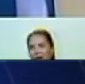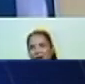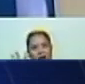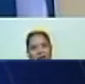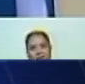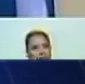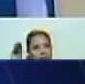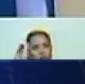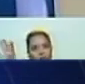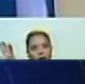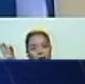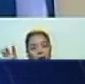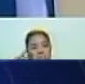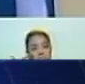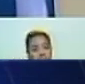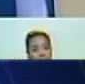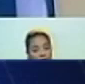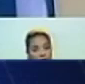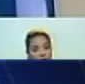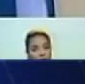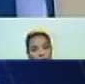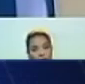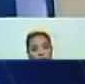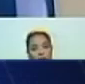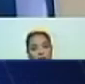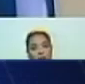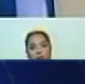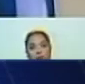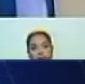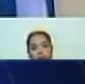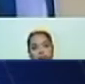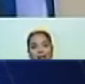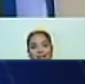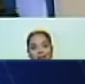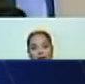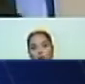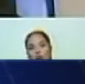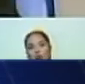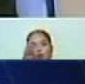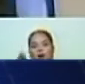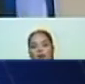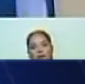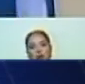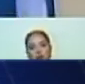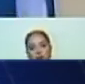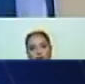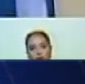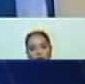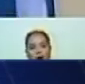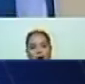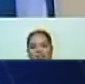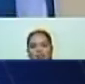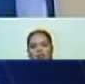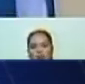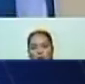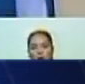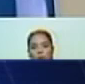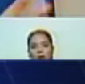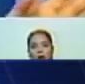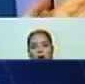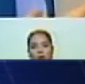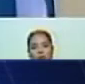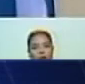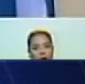que serían para legitimar el capital producto de la extorsión. O sea, aquí estamos hablando de una, yo diría, de una